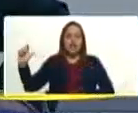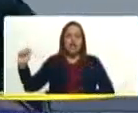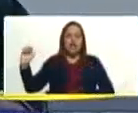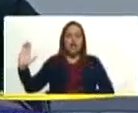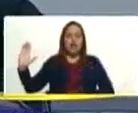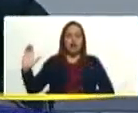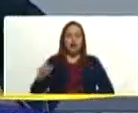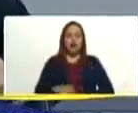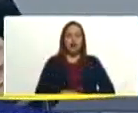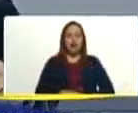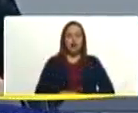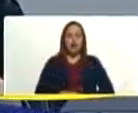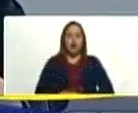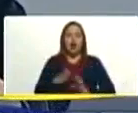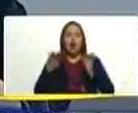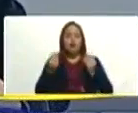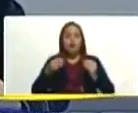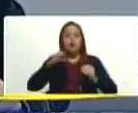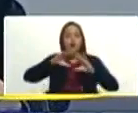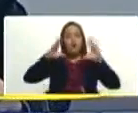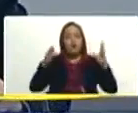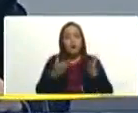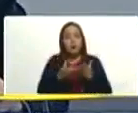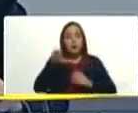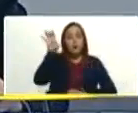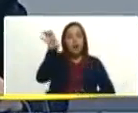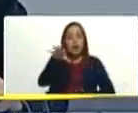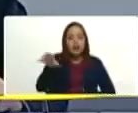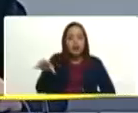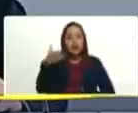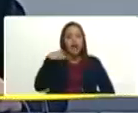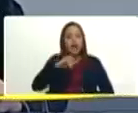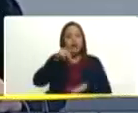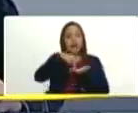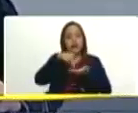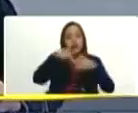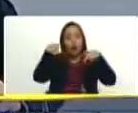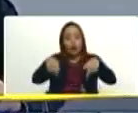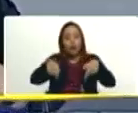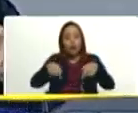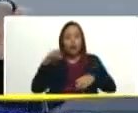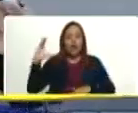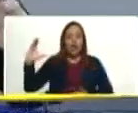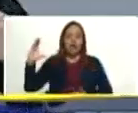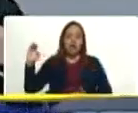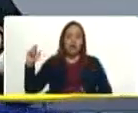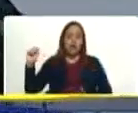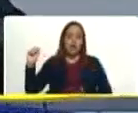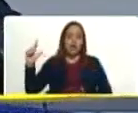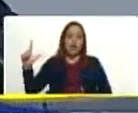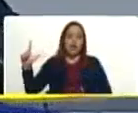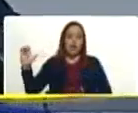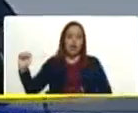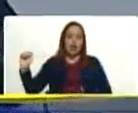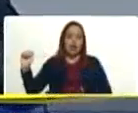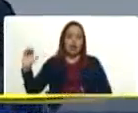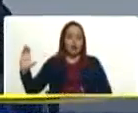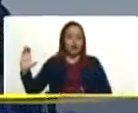represented muchos de los países representados en la CELAC. I would say near unanimous. Creo que incluso hay una